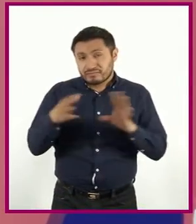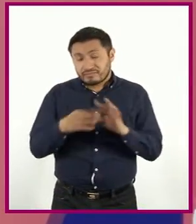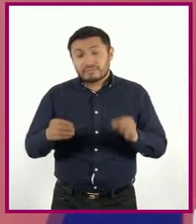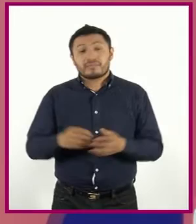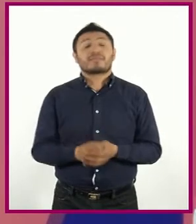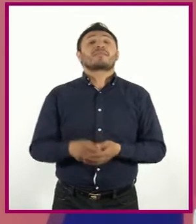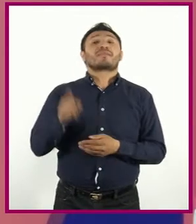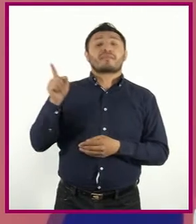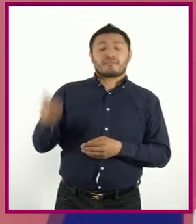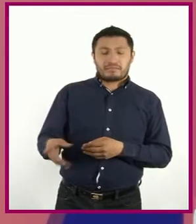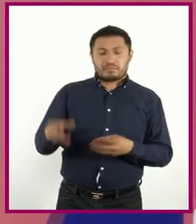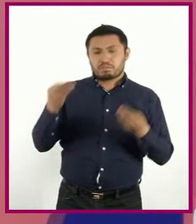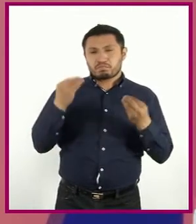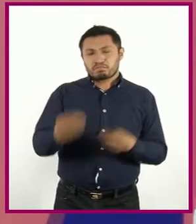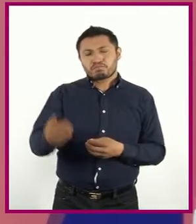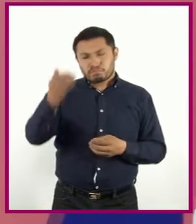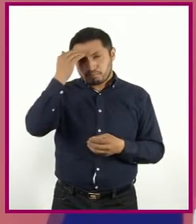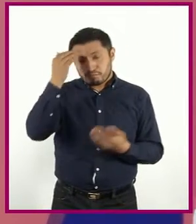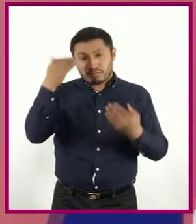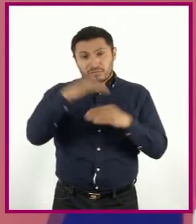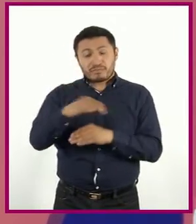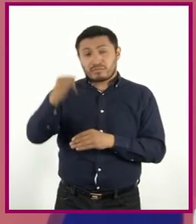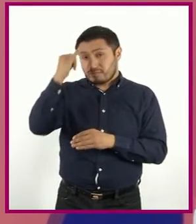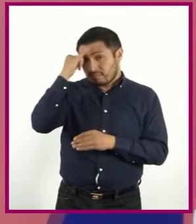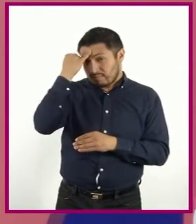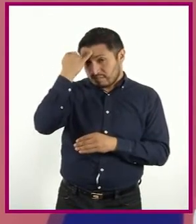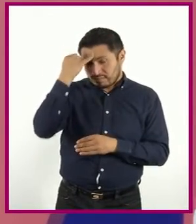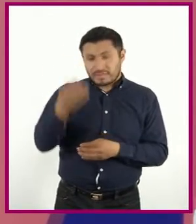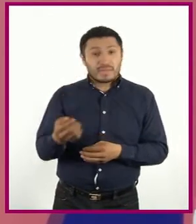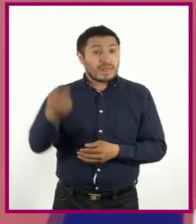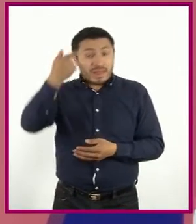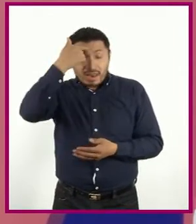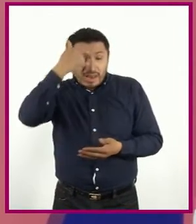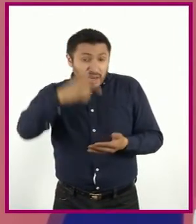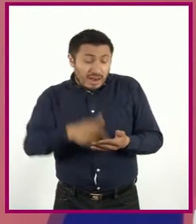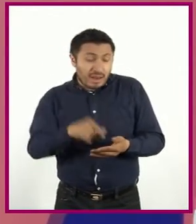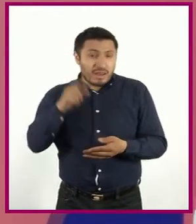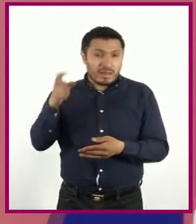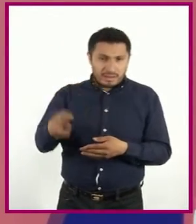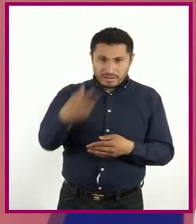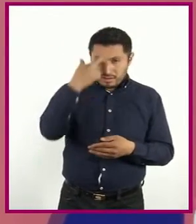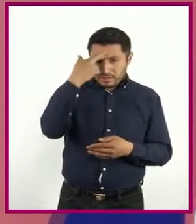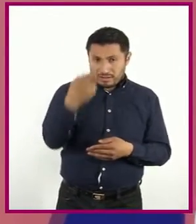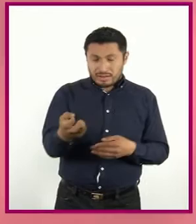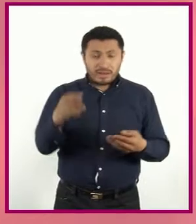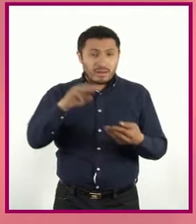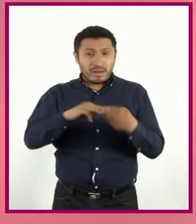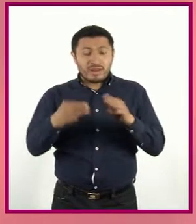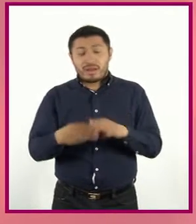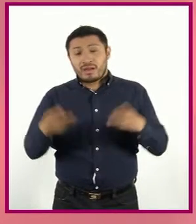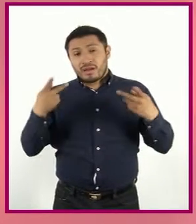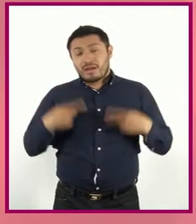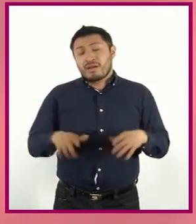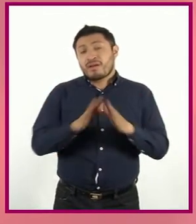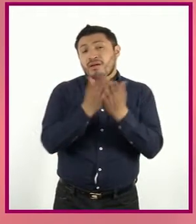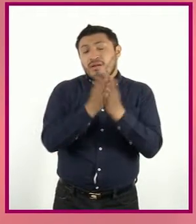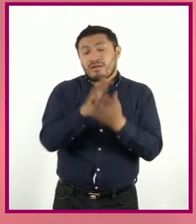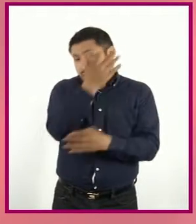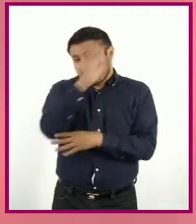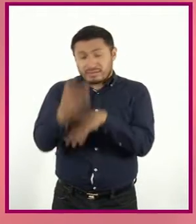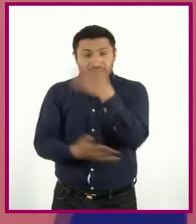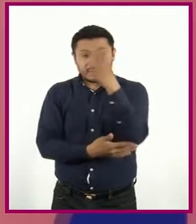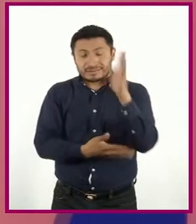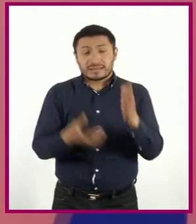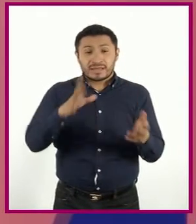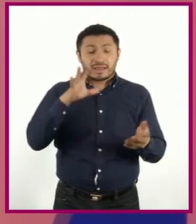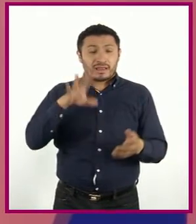Kipling tenía muchos conocimientos acerca de la India. Supongo que es por esta razón que el personaje del Libro de la Selva se encuentra